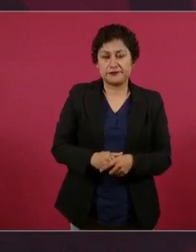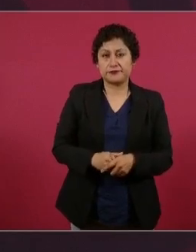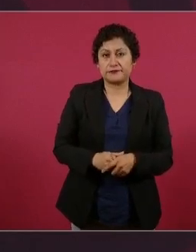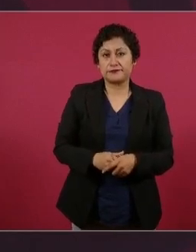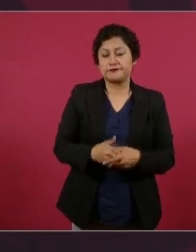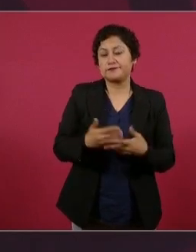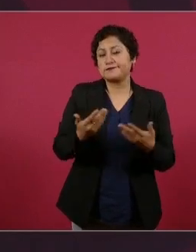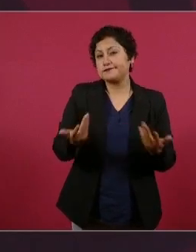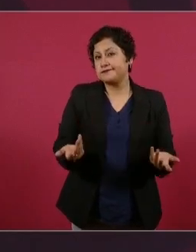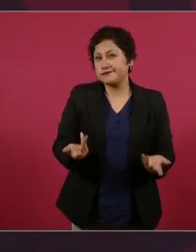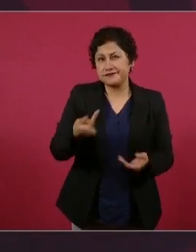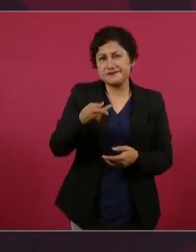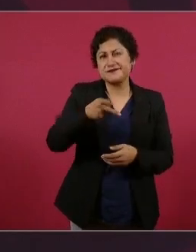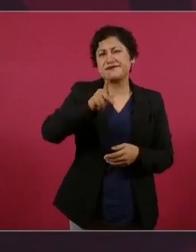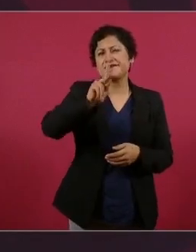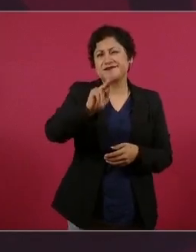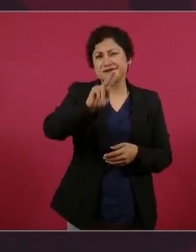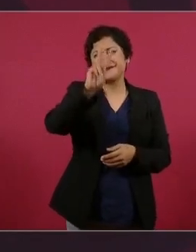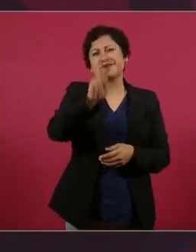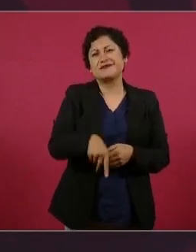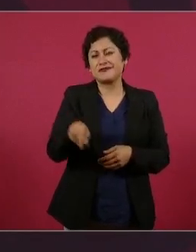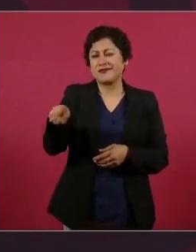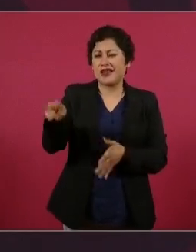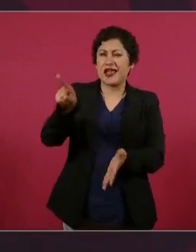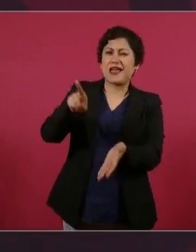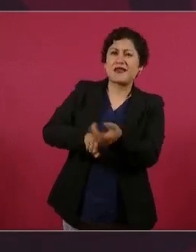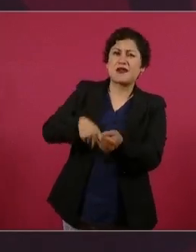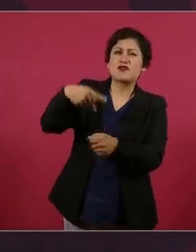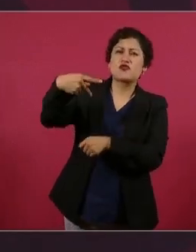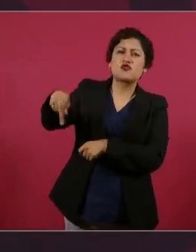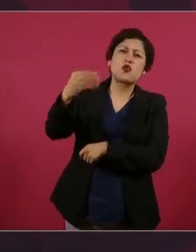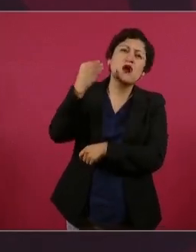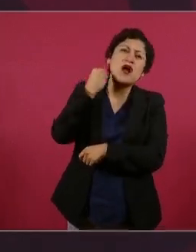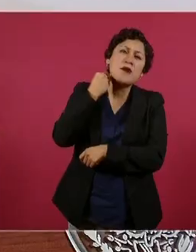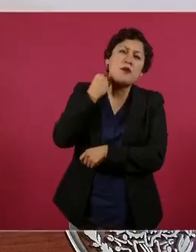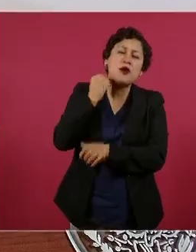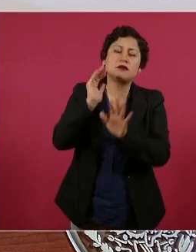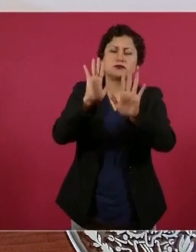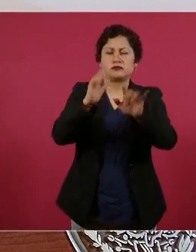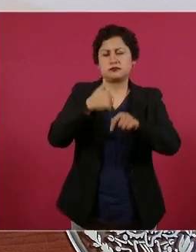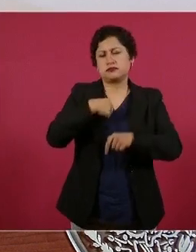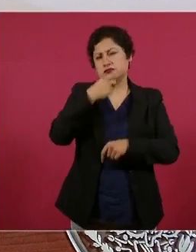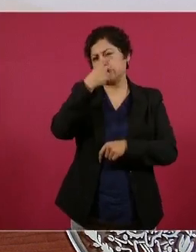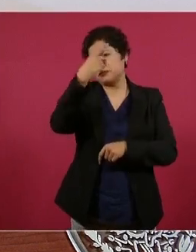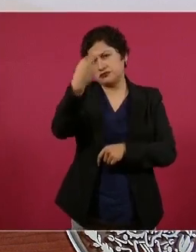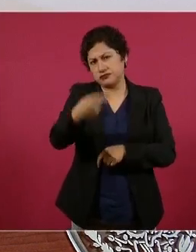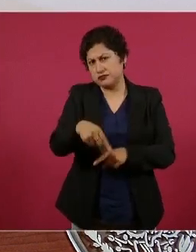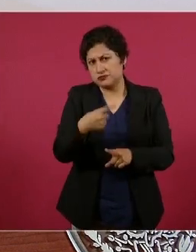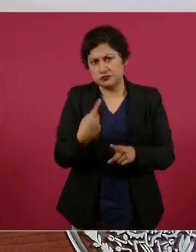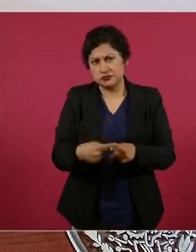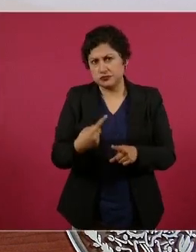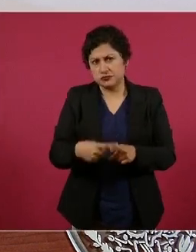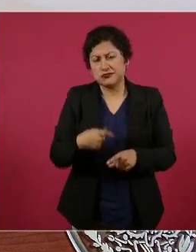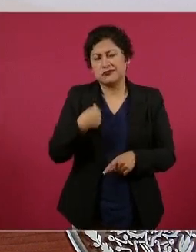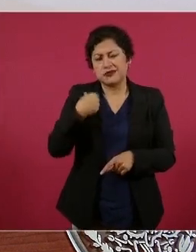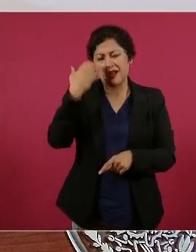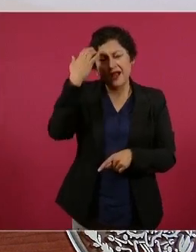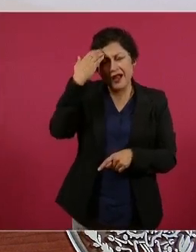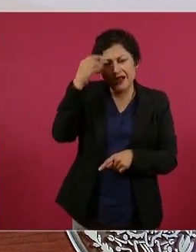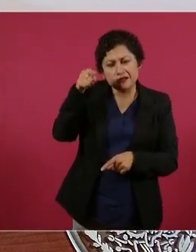Pero como tienen aquí abogados, no los voy a mencionar, pero sí sé de quiénes se